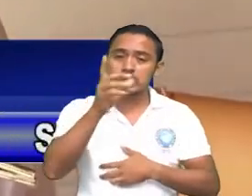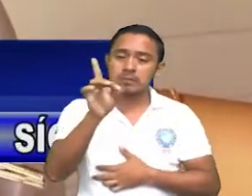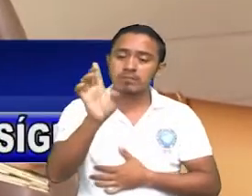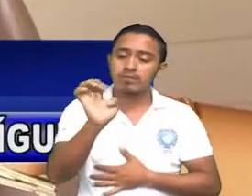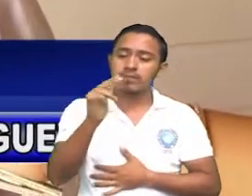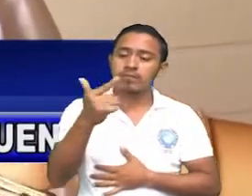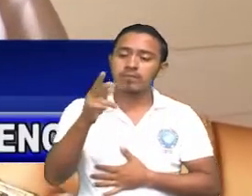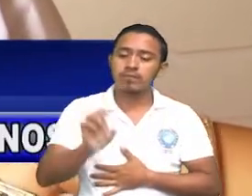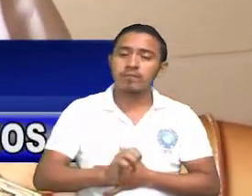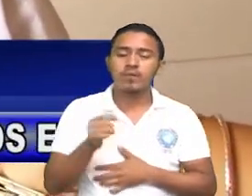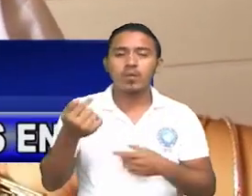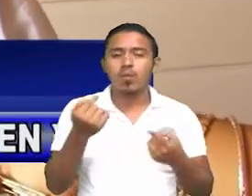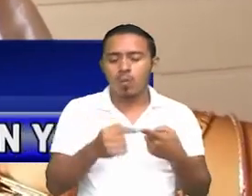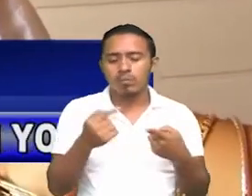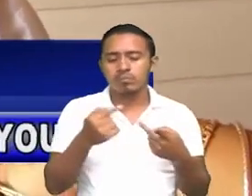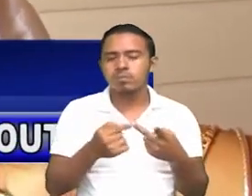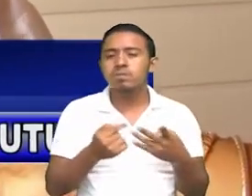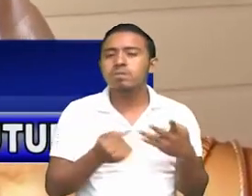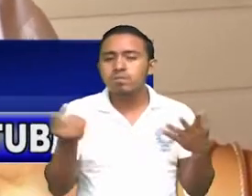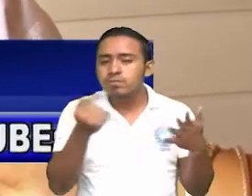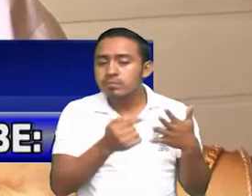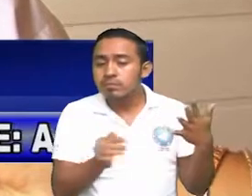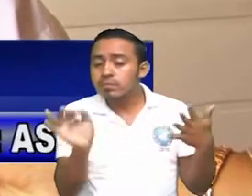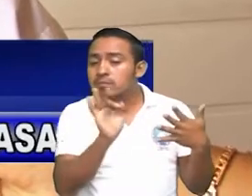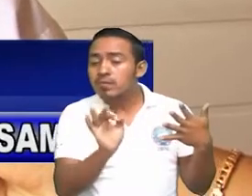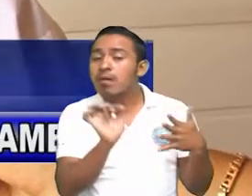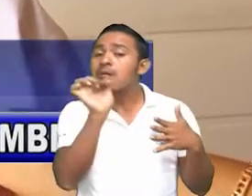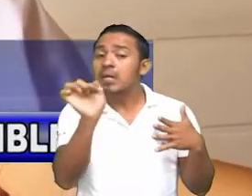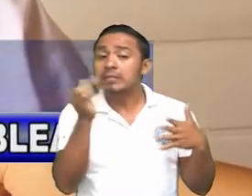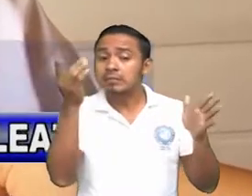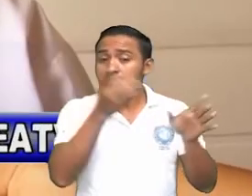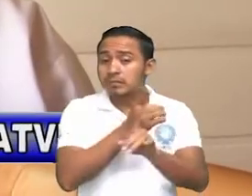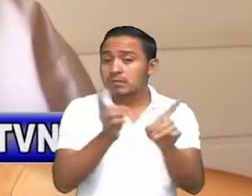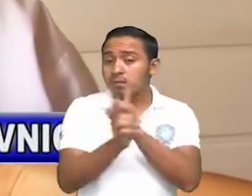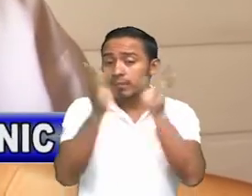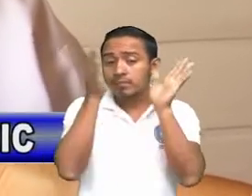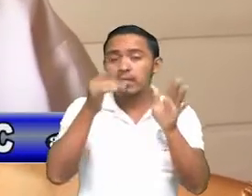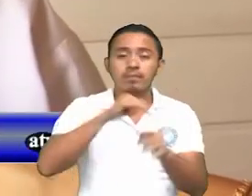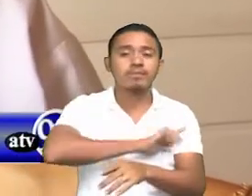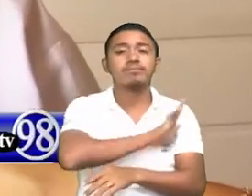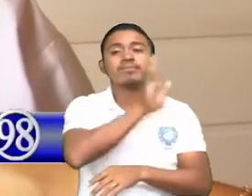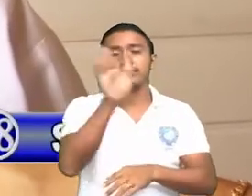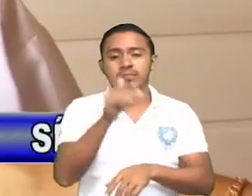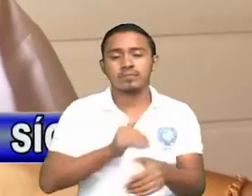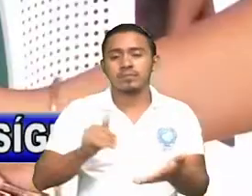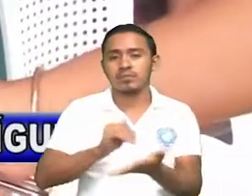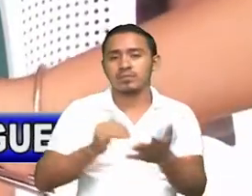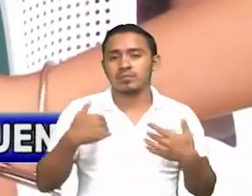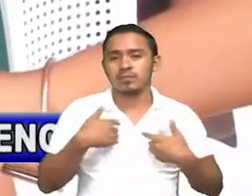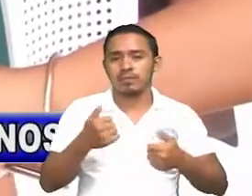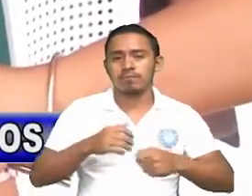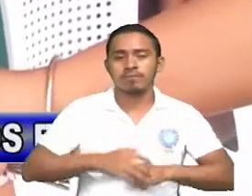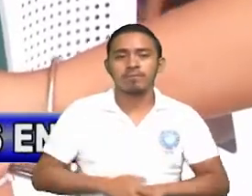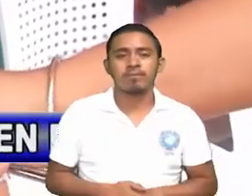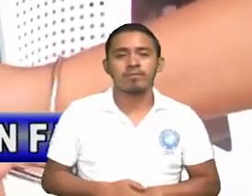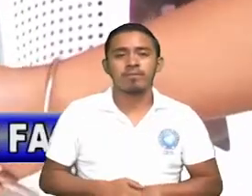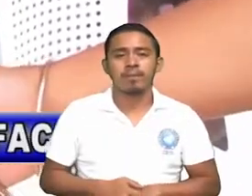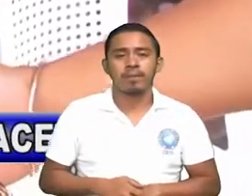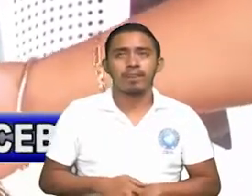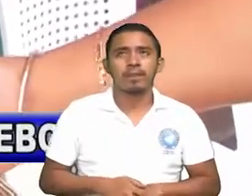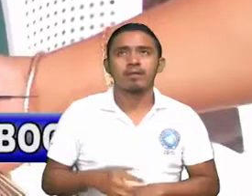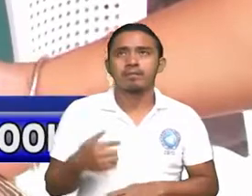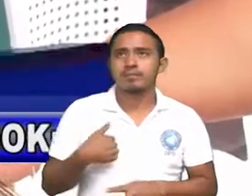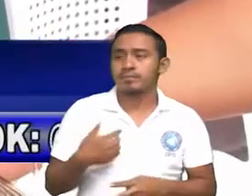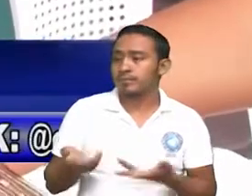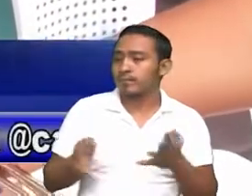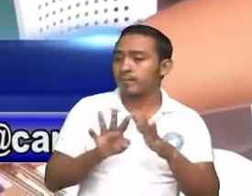explica pues cuáles son los signos y síntomas que deben de acatar pues, para acudir a las unidades de salud más cercanas. Y a la